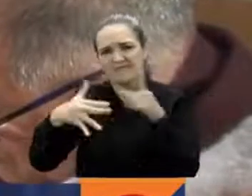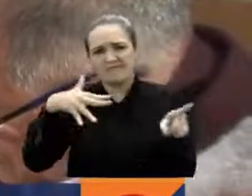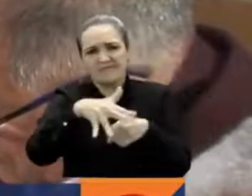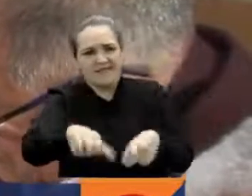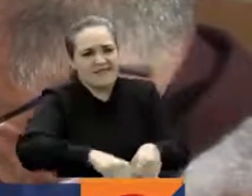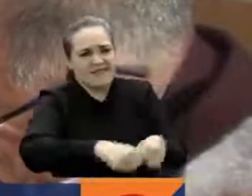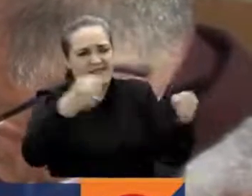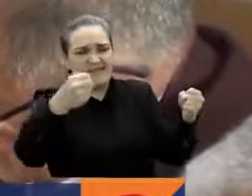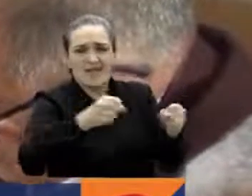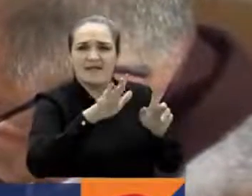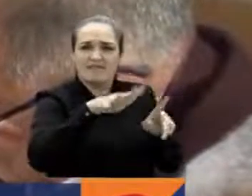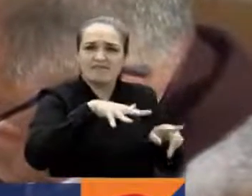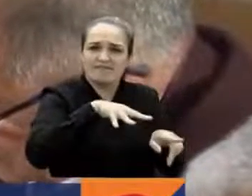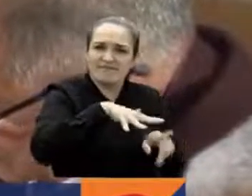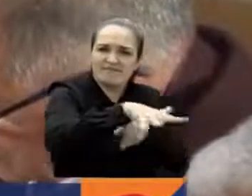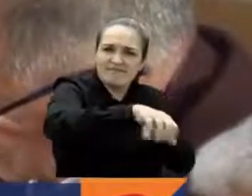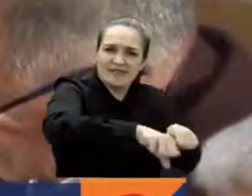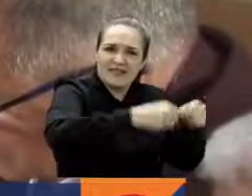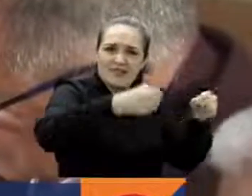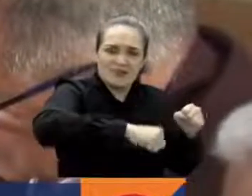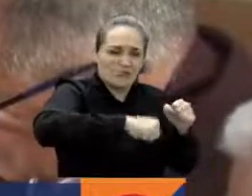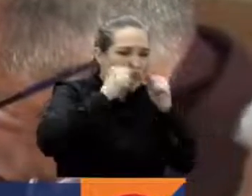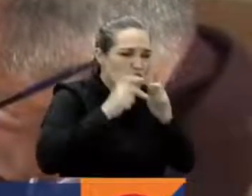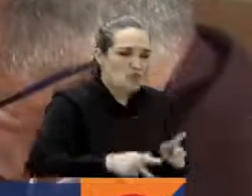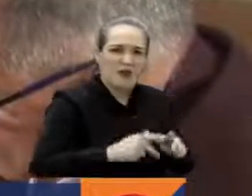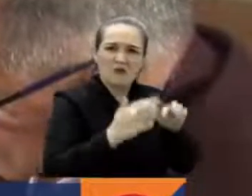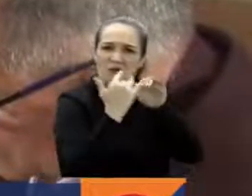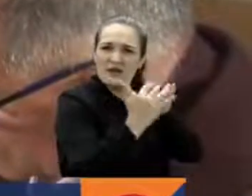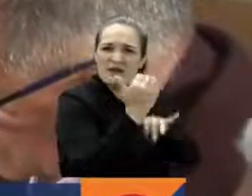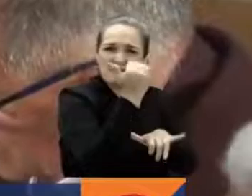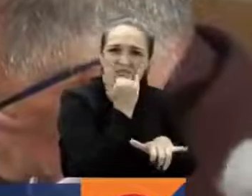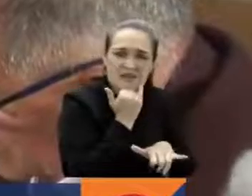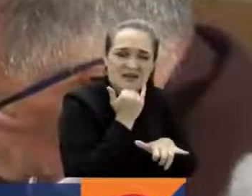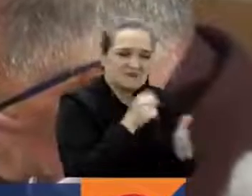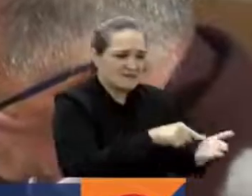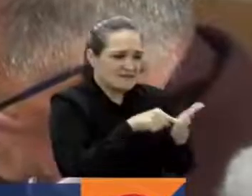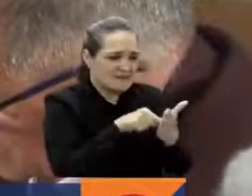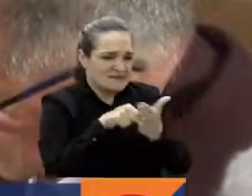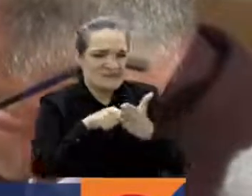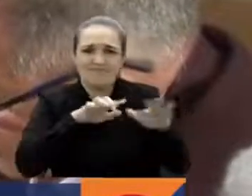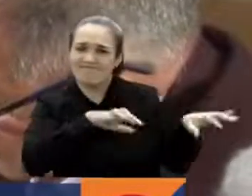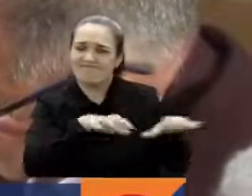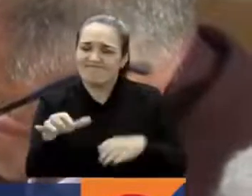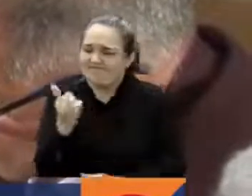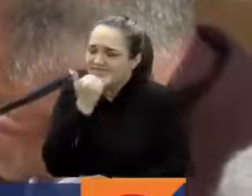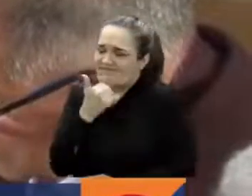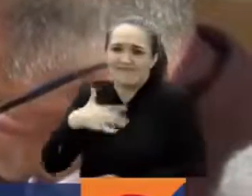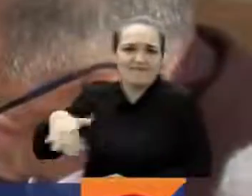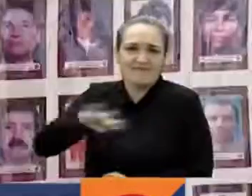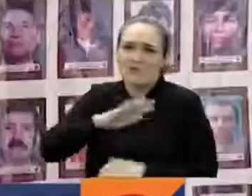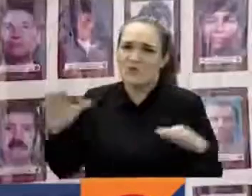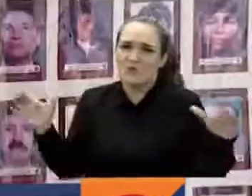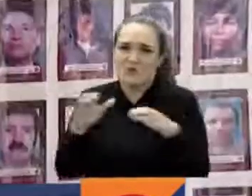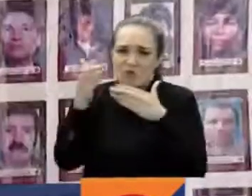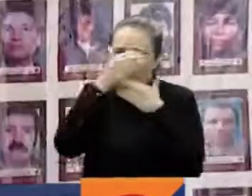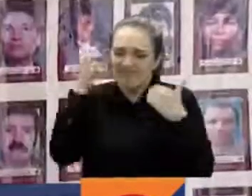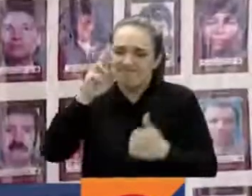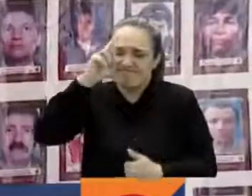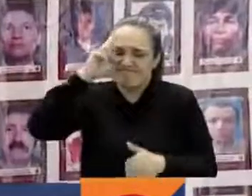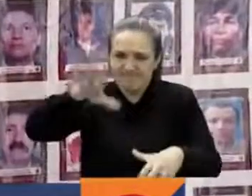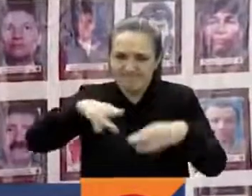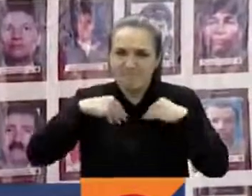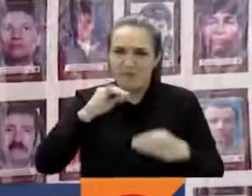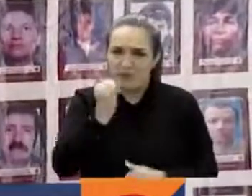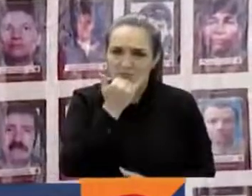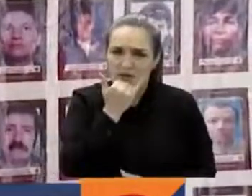crímenes de lesa humanidad y crímenes de guerra, al igual que en hechos y conductas calificadas y determinadas por la Sala. Durante esta